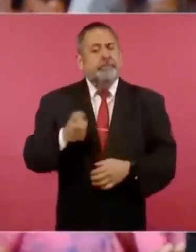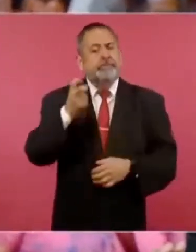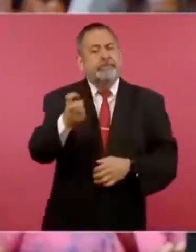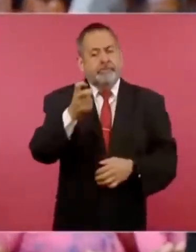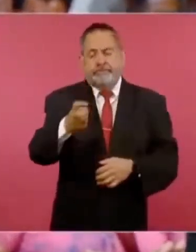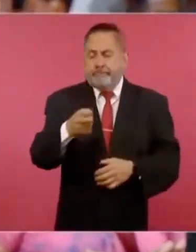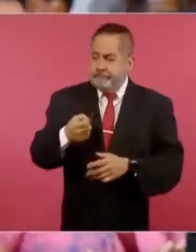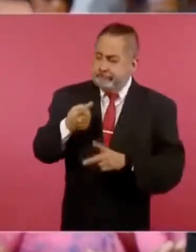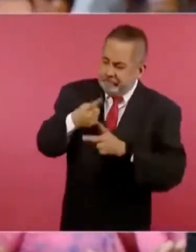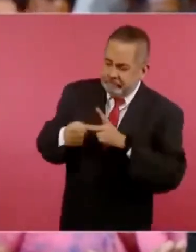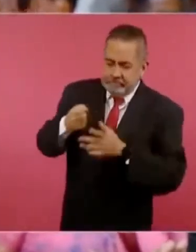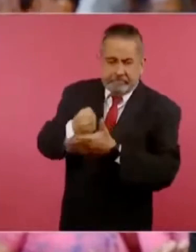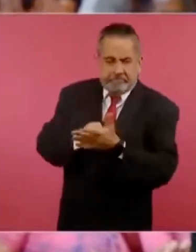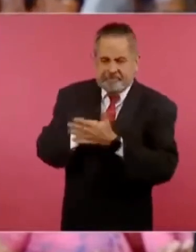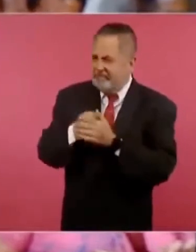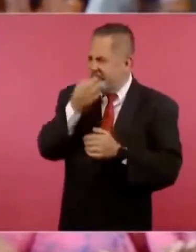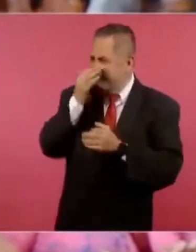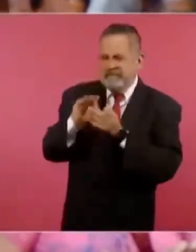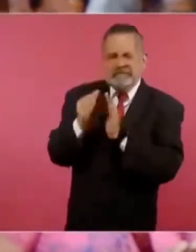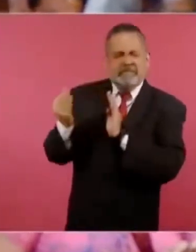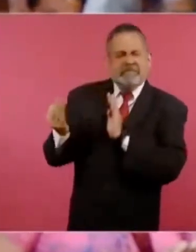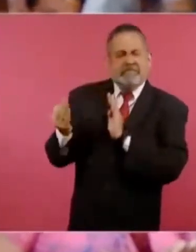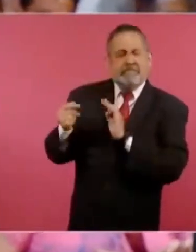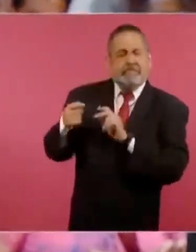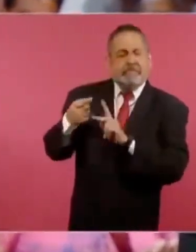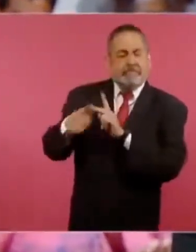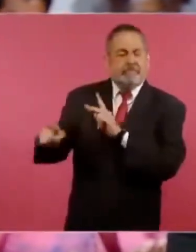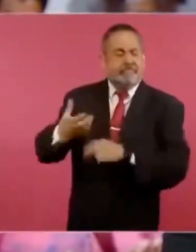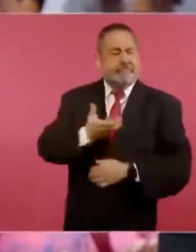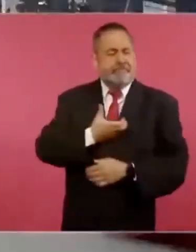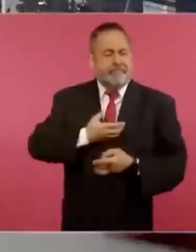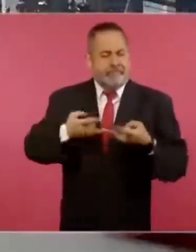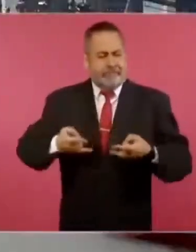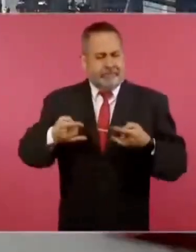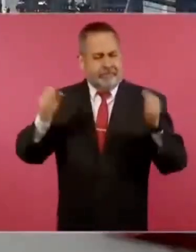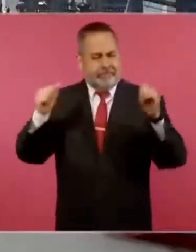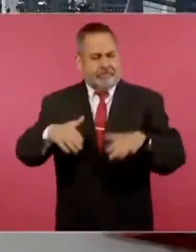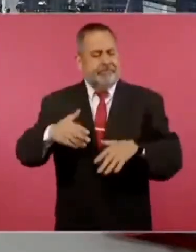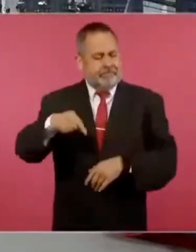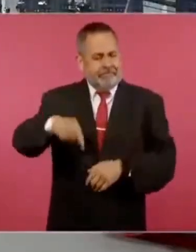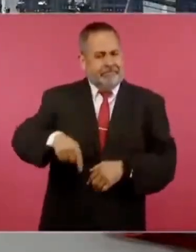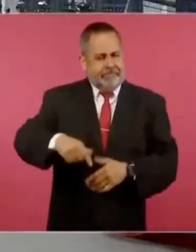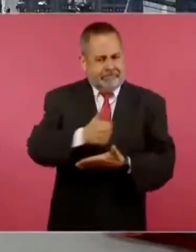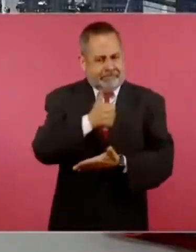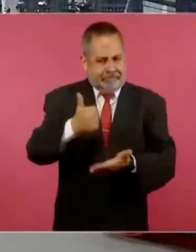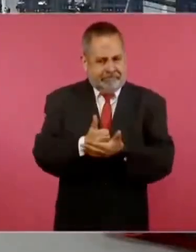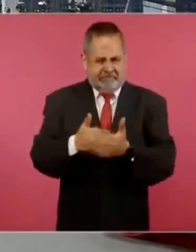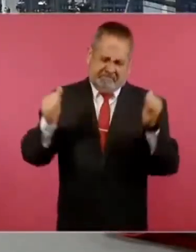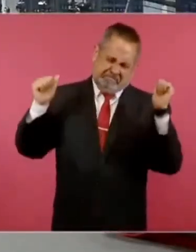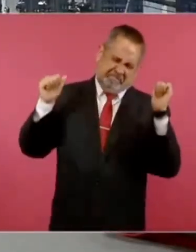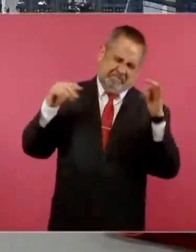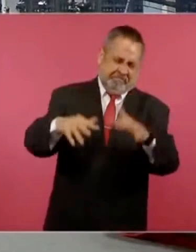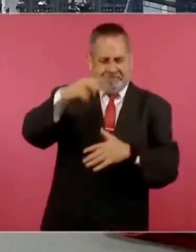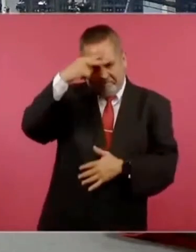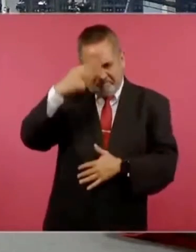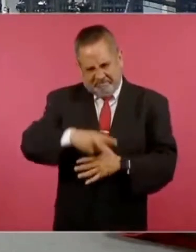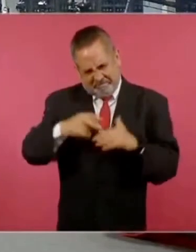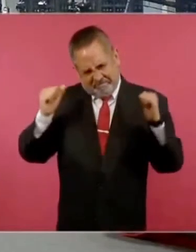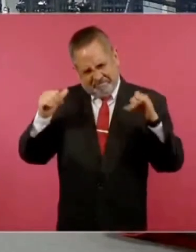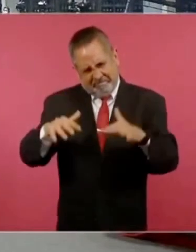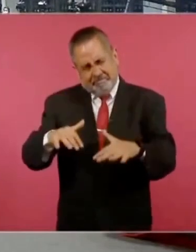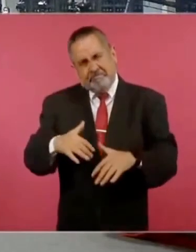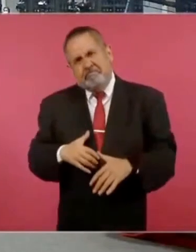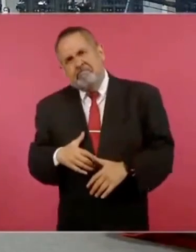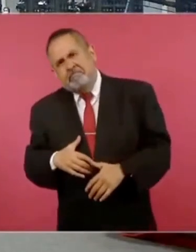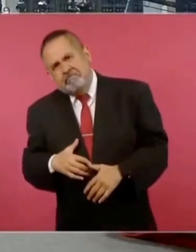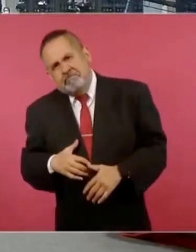que se generó aquí a unos metros en el Zócalo capitalino, cuando los mexicanos se concentraron para conocer a través